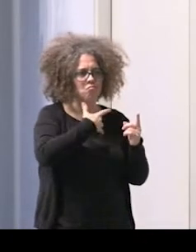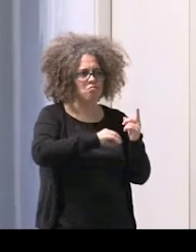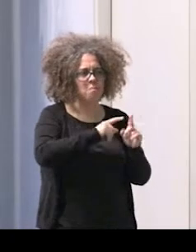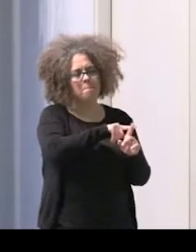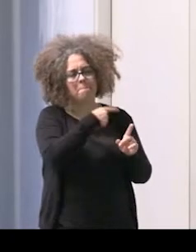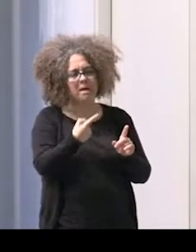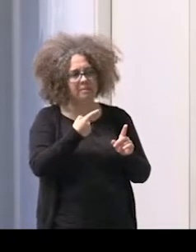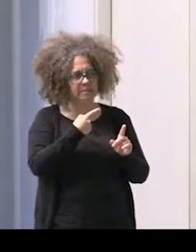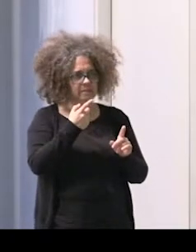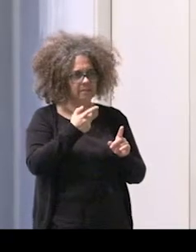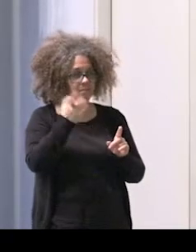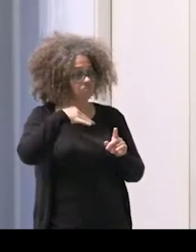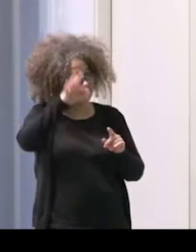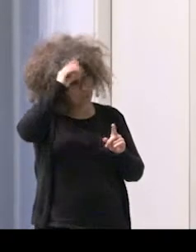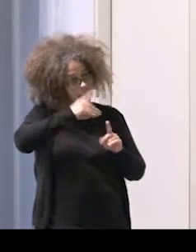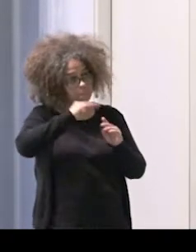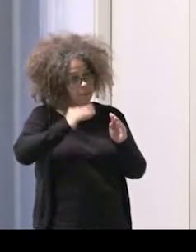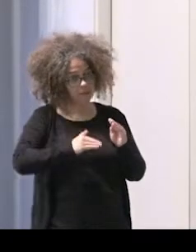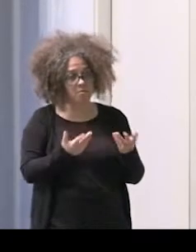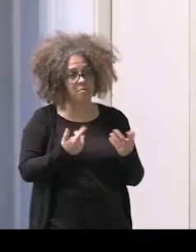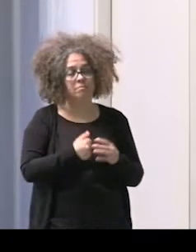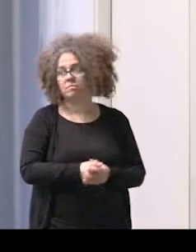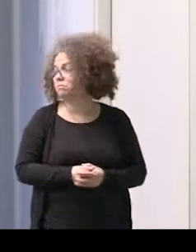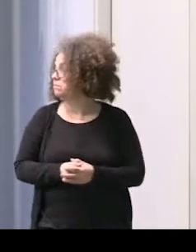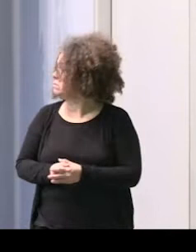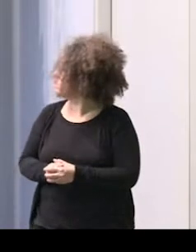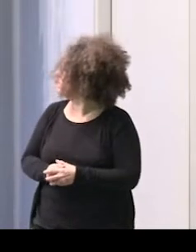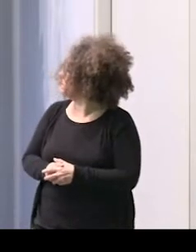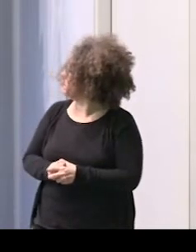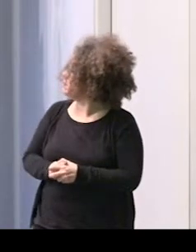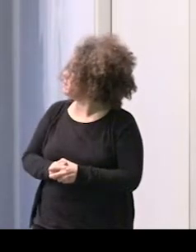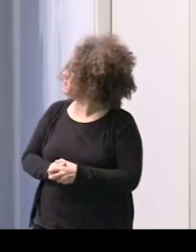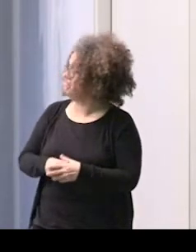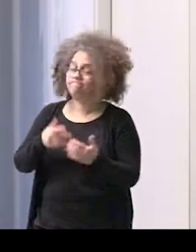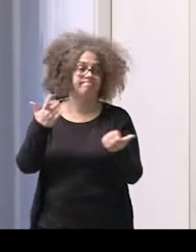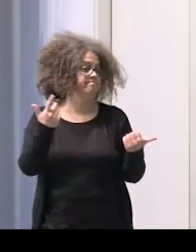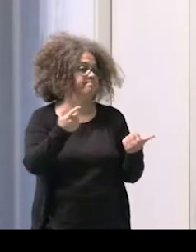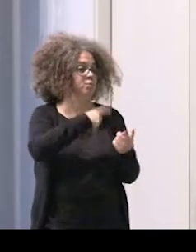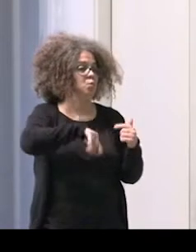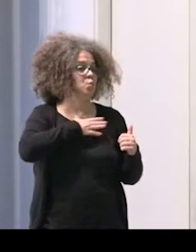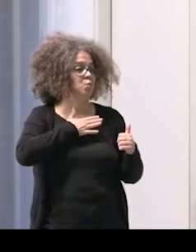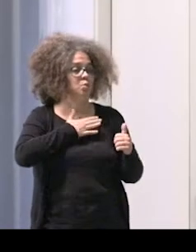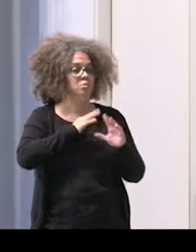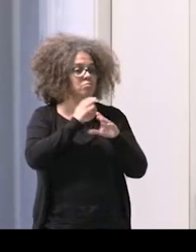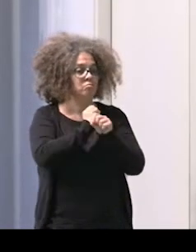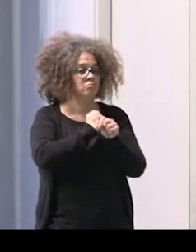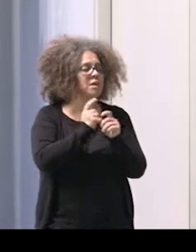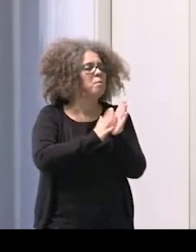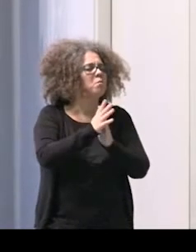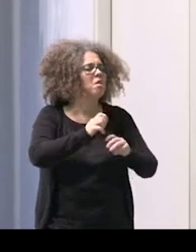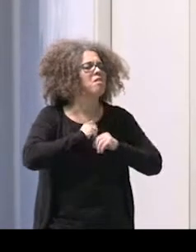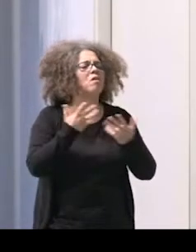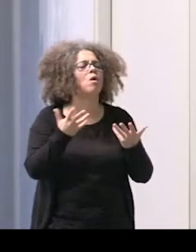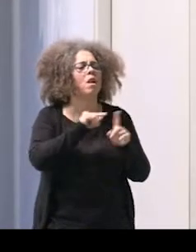La motivación digamos que nos guía en nuestro trabajo precisamente es responder a estas preguntas que ven ahí. ¿Qué hace que la audición